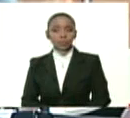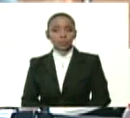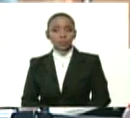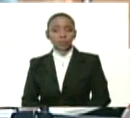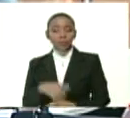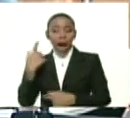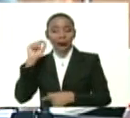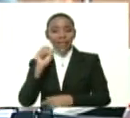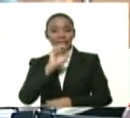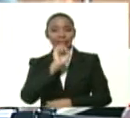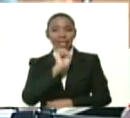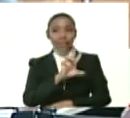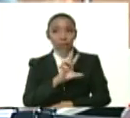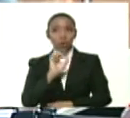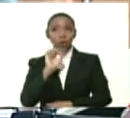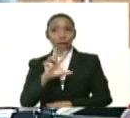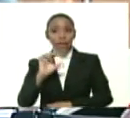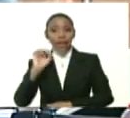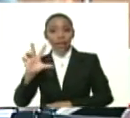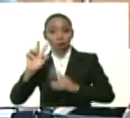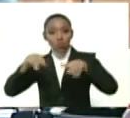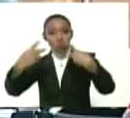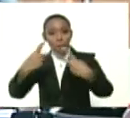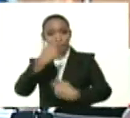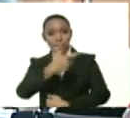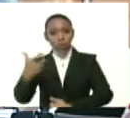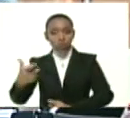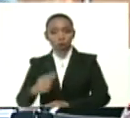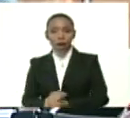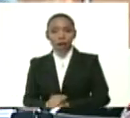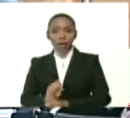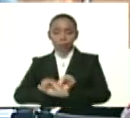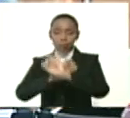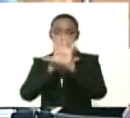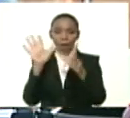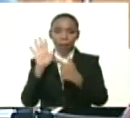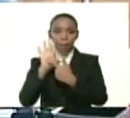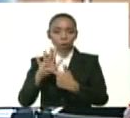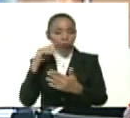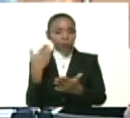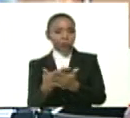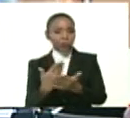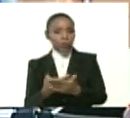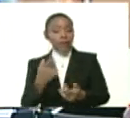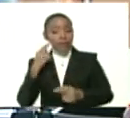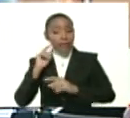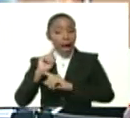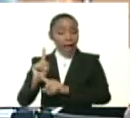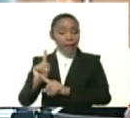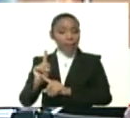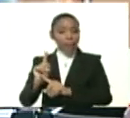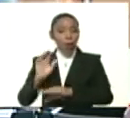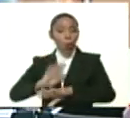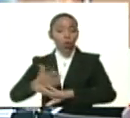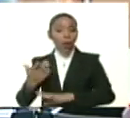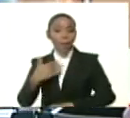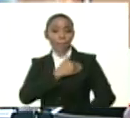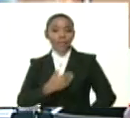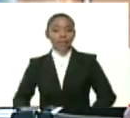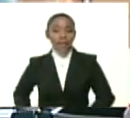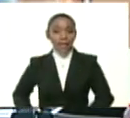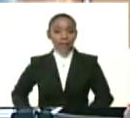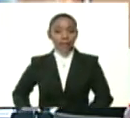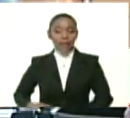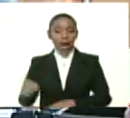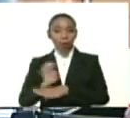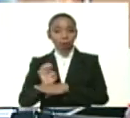registró 333 nuevos casos declarados. Y digo declarados porque el presidente de Ecuador, Lenín Moreno,